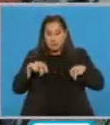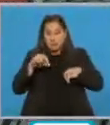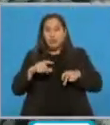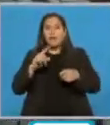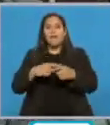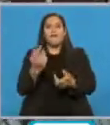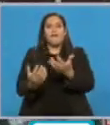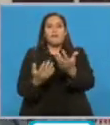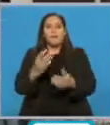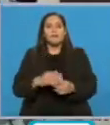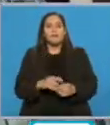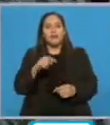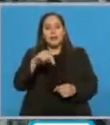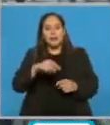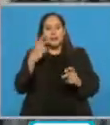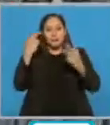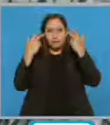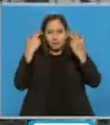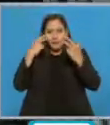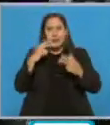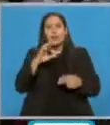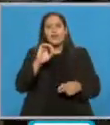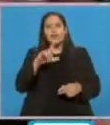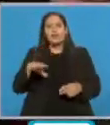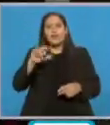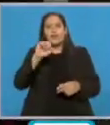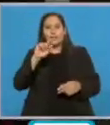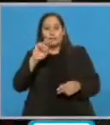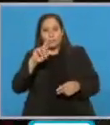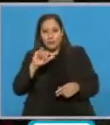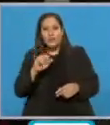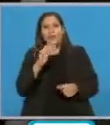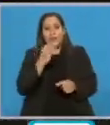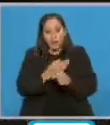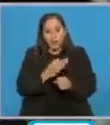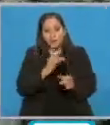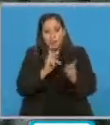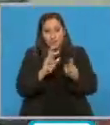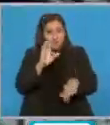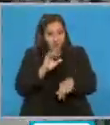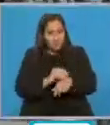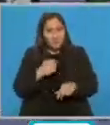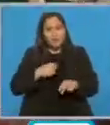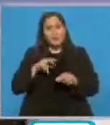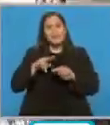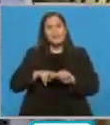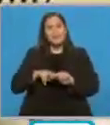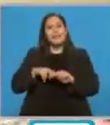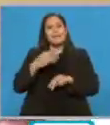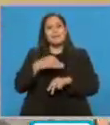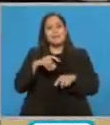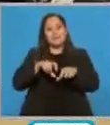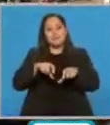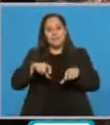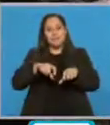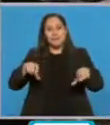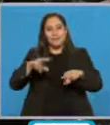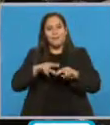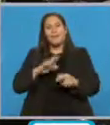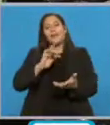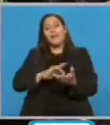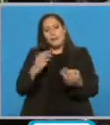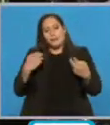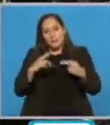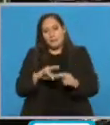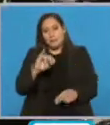aquí tienen su estética en la colonia Asturias. Así es. Bueno, pues ahorita le platico, si me permite, voy a sentarme aquí en la banquita. Gracias, maestro.